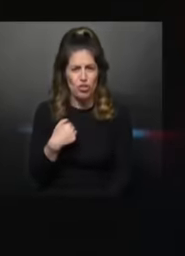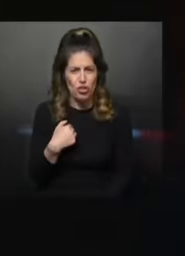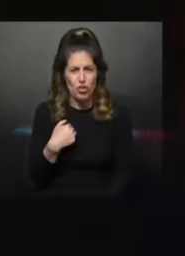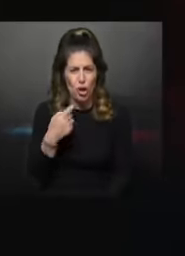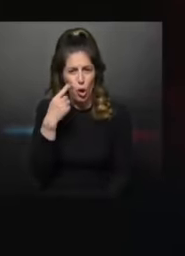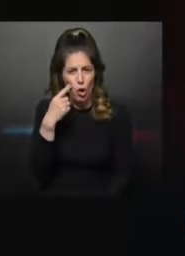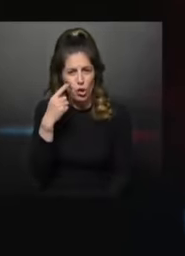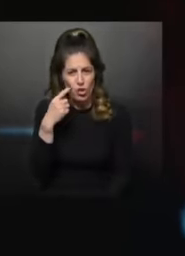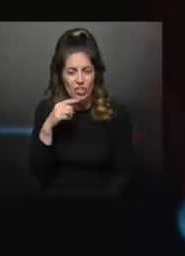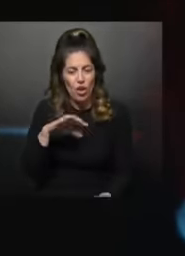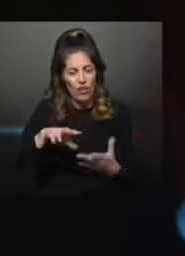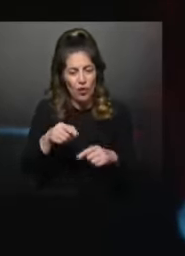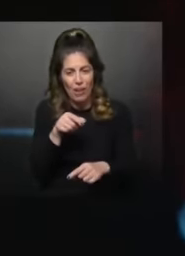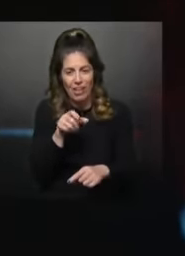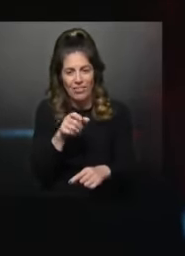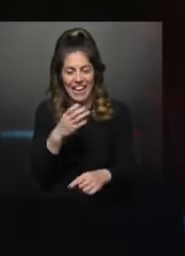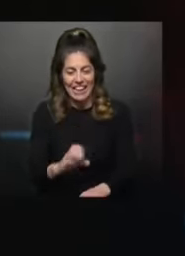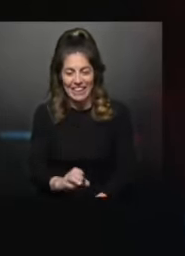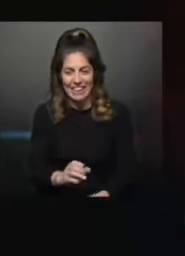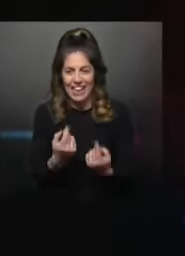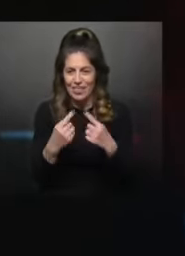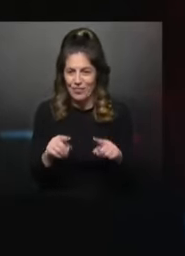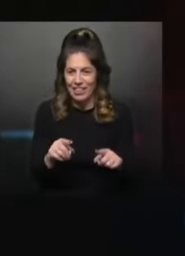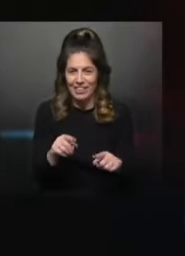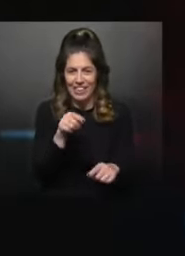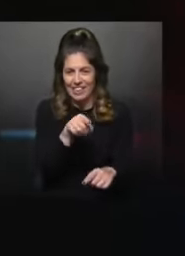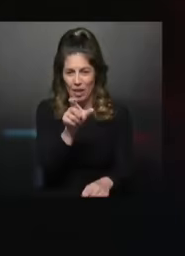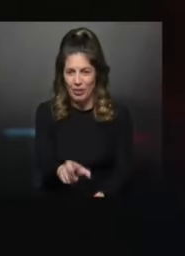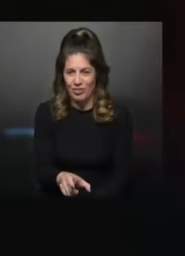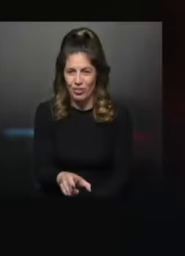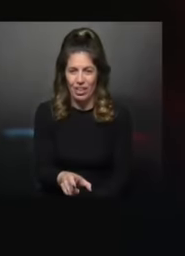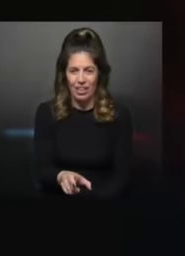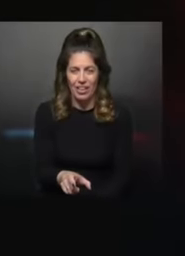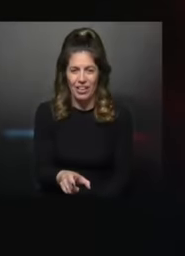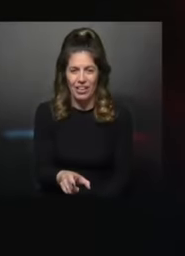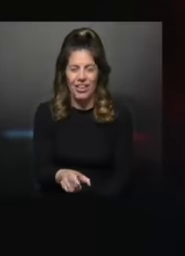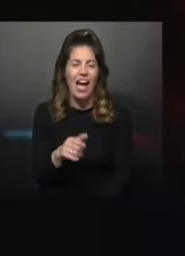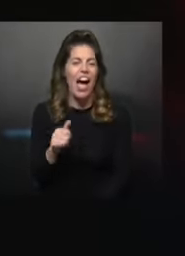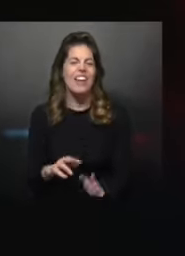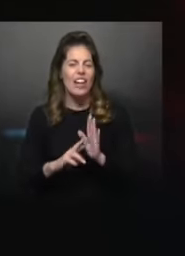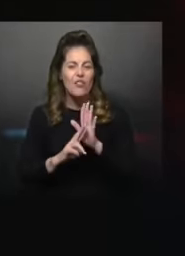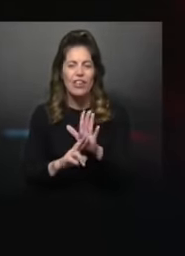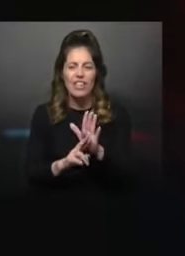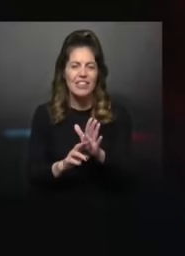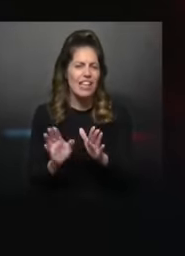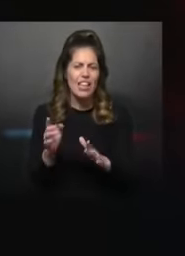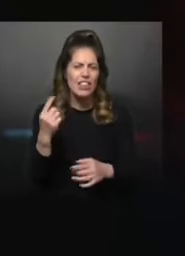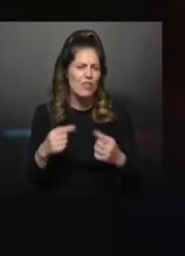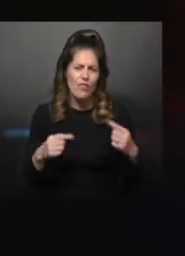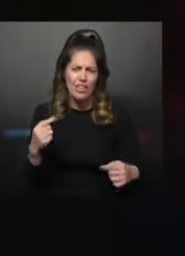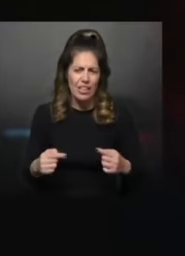yo conocí otro aspecto. Conocimos esos jóvenes otro aspecto. Es decir, entonces hay referentes de todo tipo,